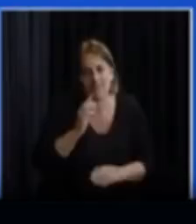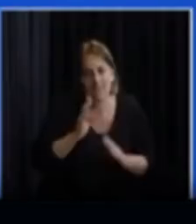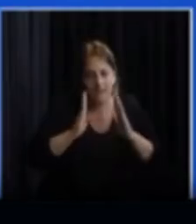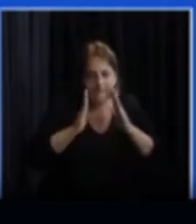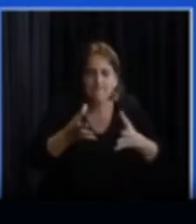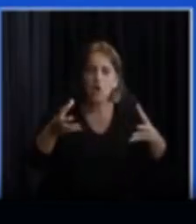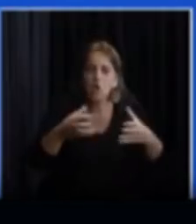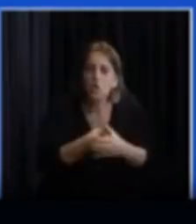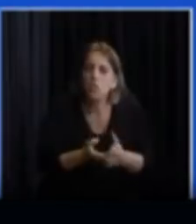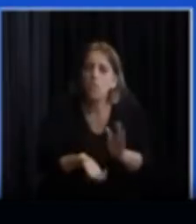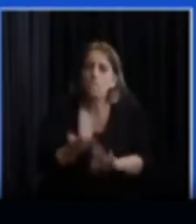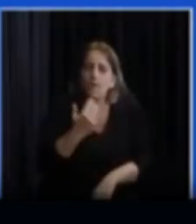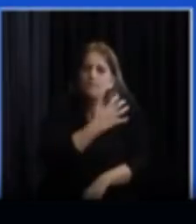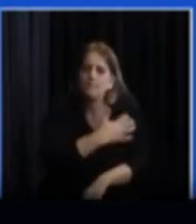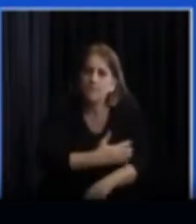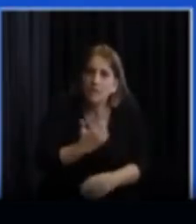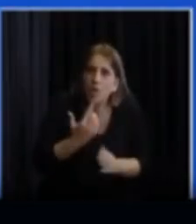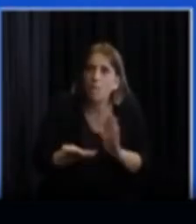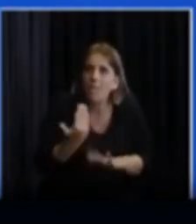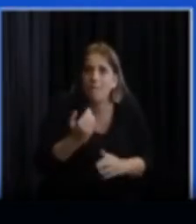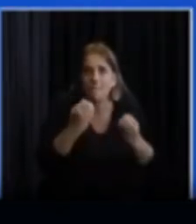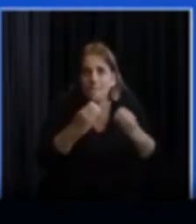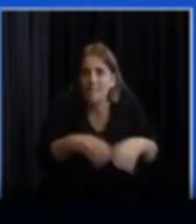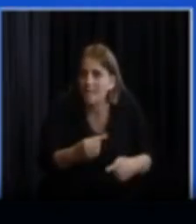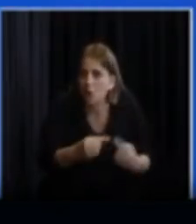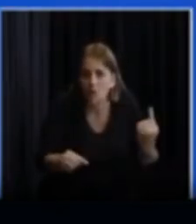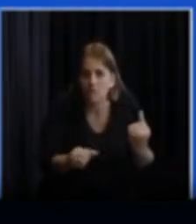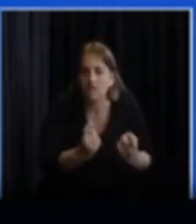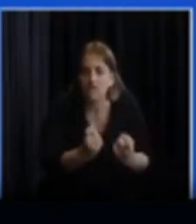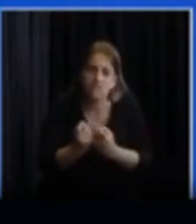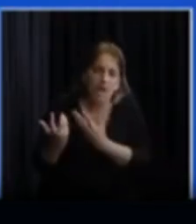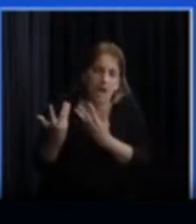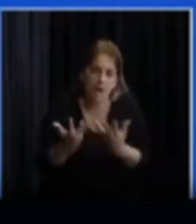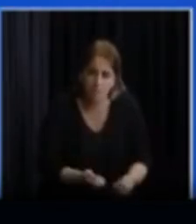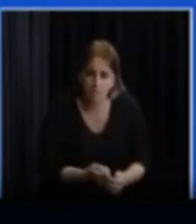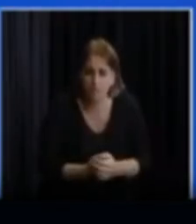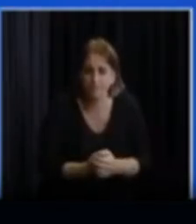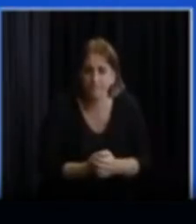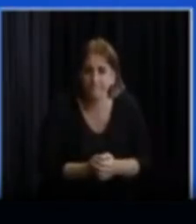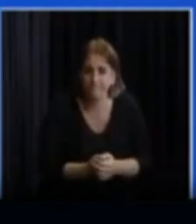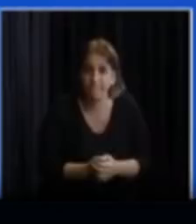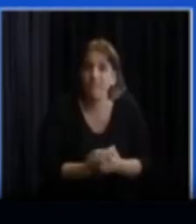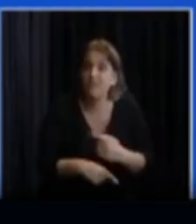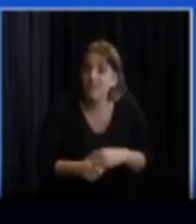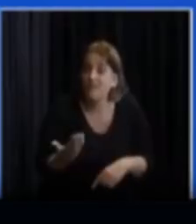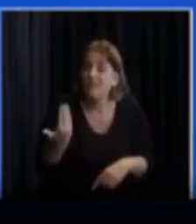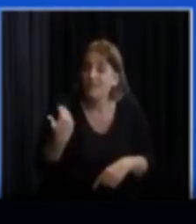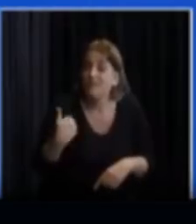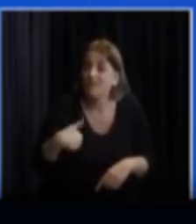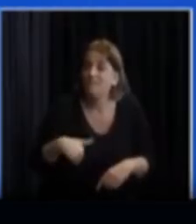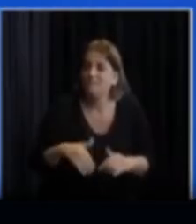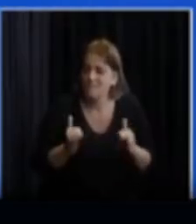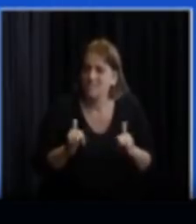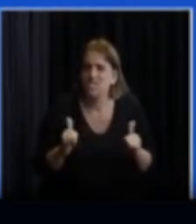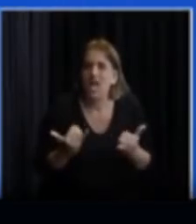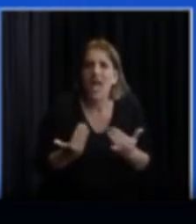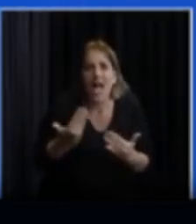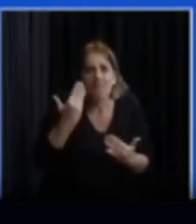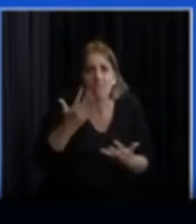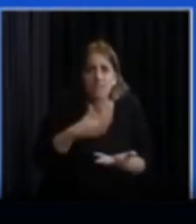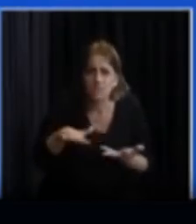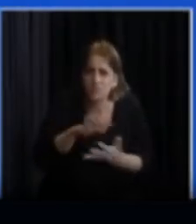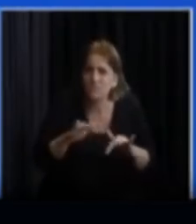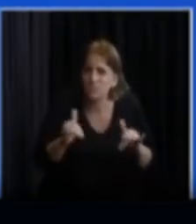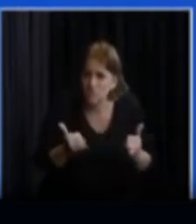que son los más vulnerables, que han quedado más rezagados en esta crisis. Lamentablemente, ya venían con una situación